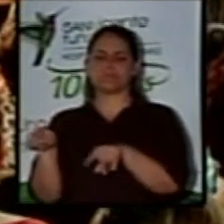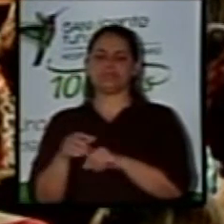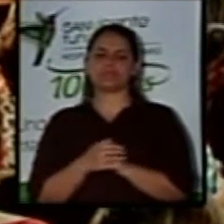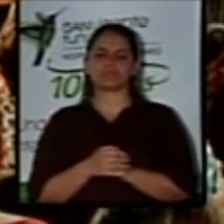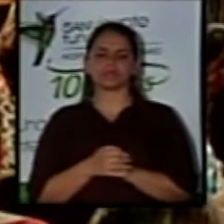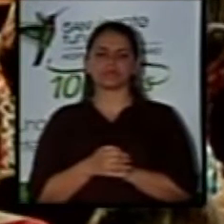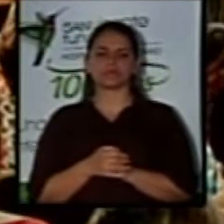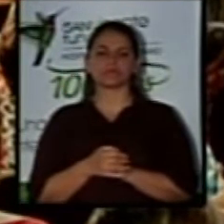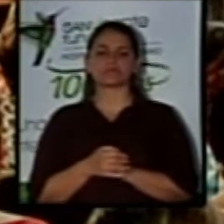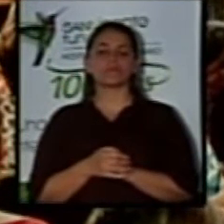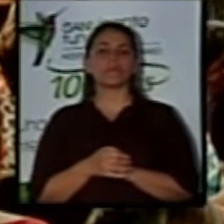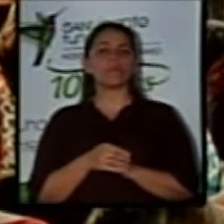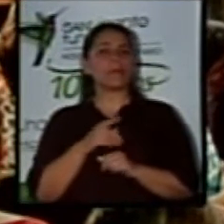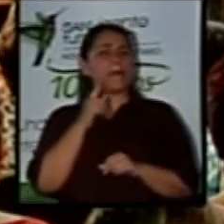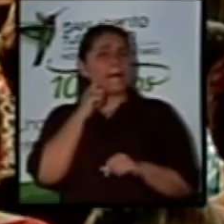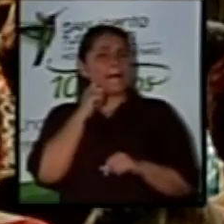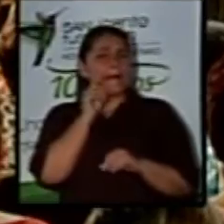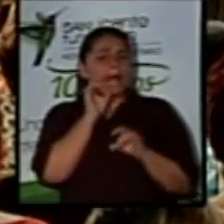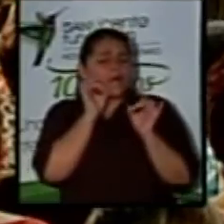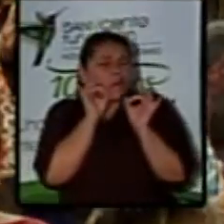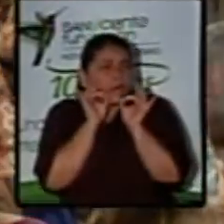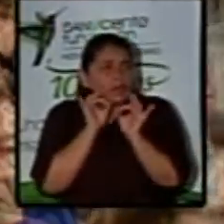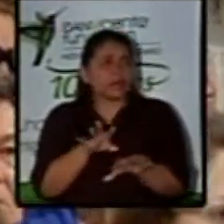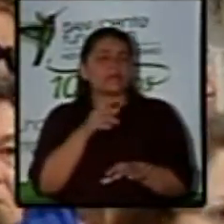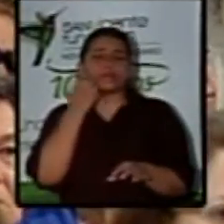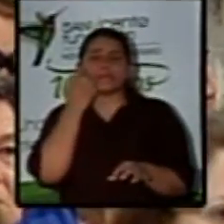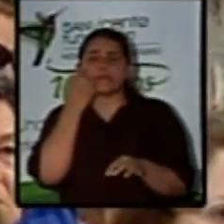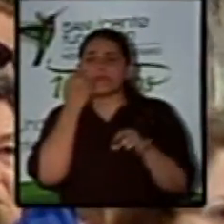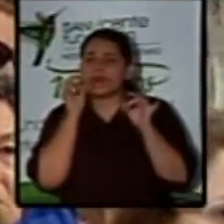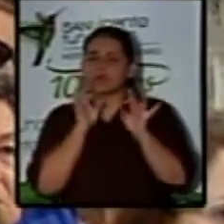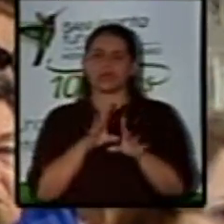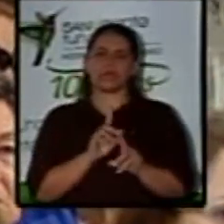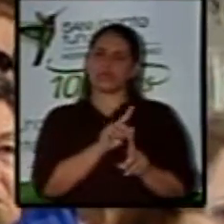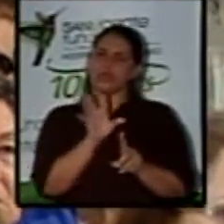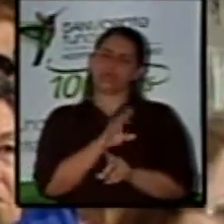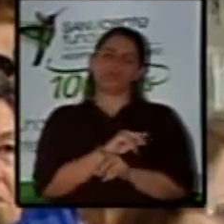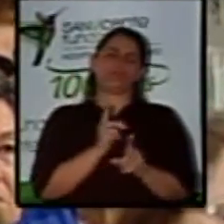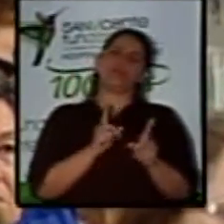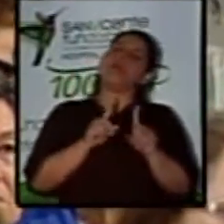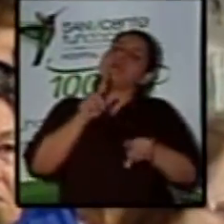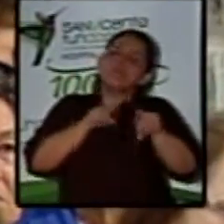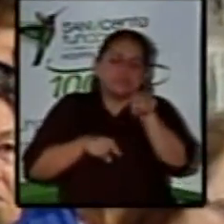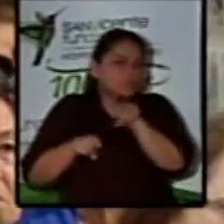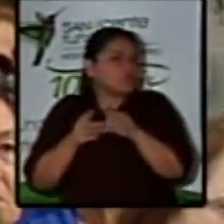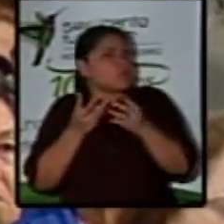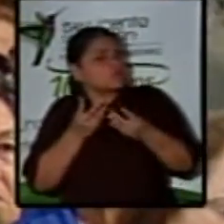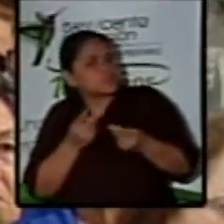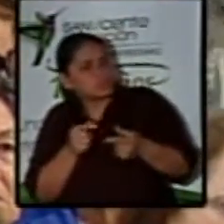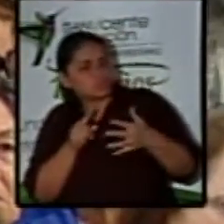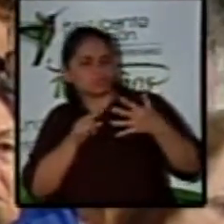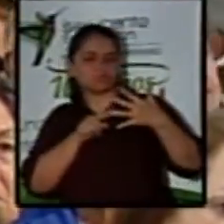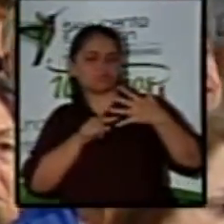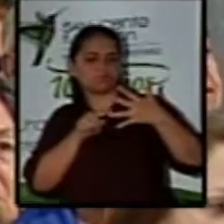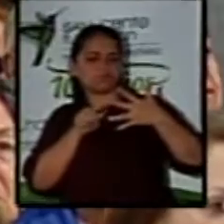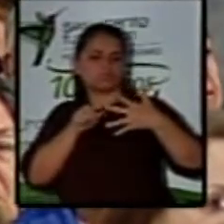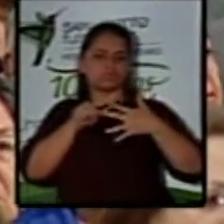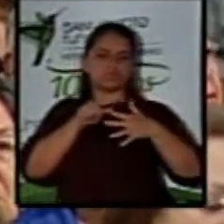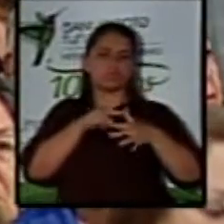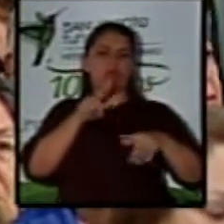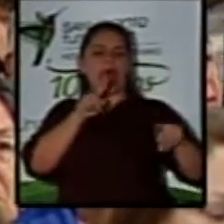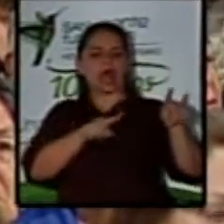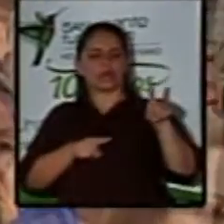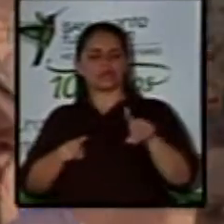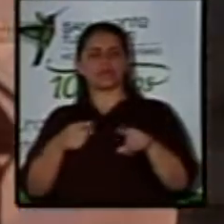Entonces, como no todas las personas llegan a este estado tan grave de la enfermedad, la mayoría tenemos una enfermedad leve, hay factores que llamamos